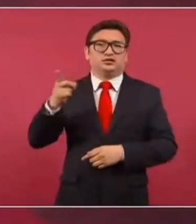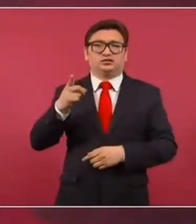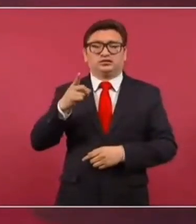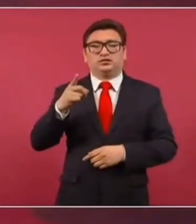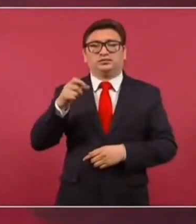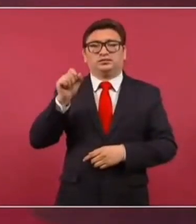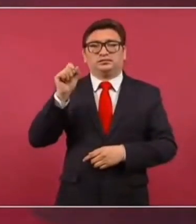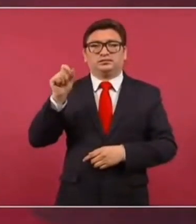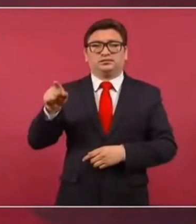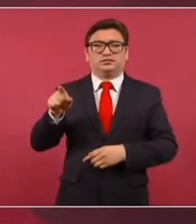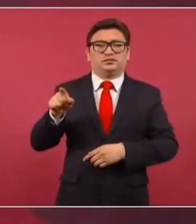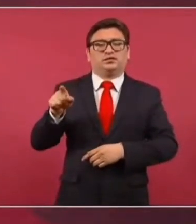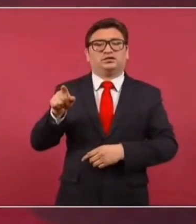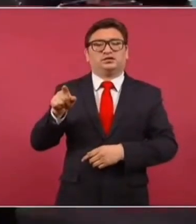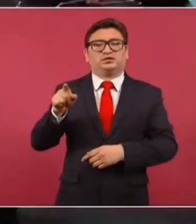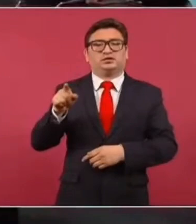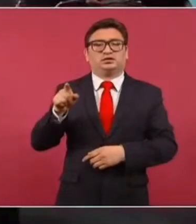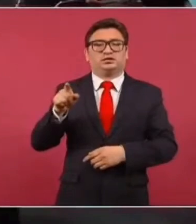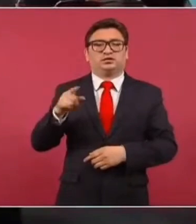Coyoacán,